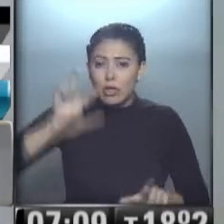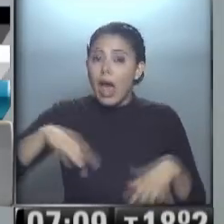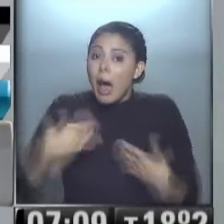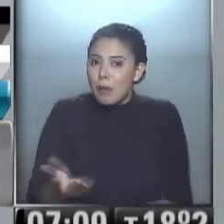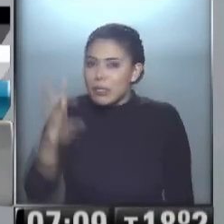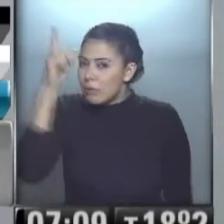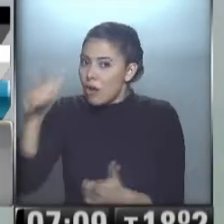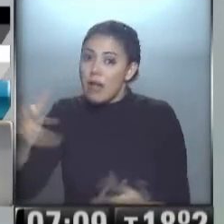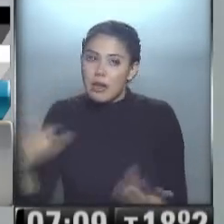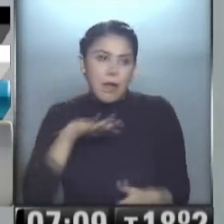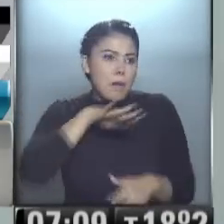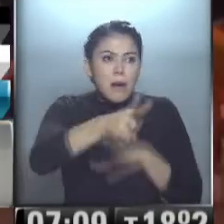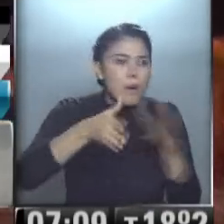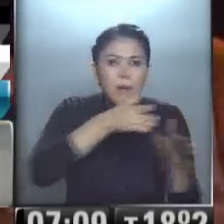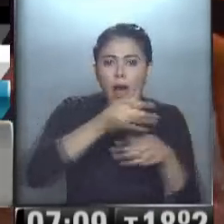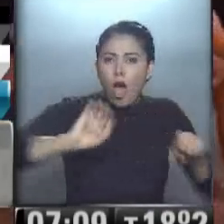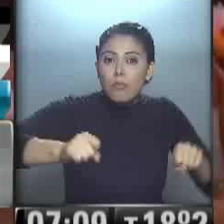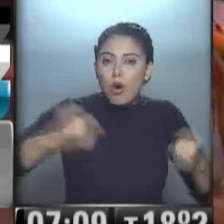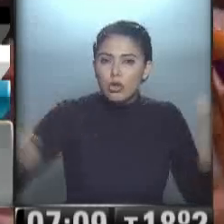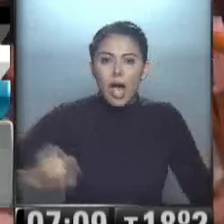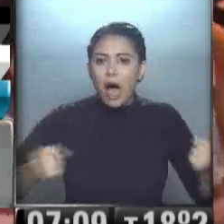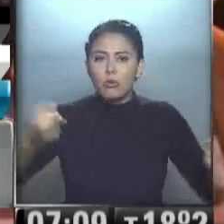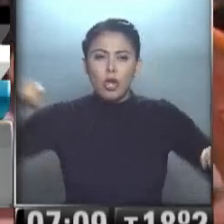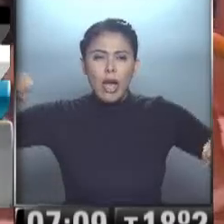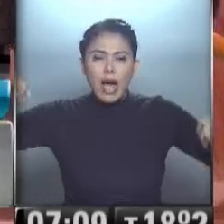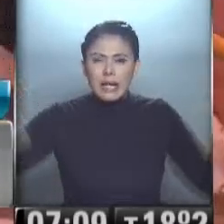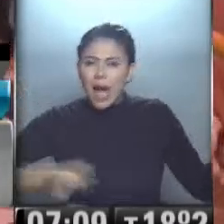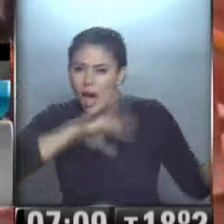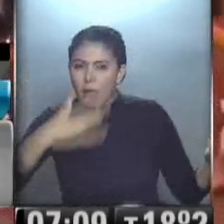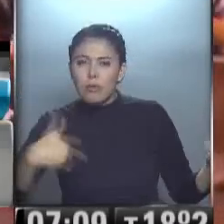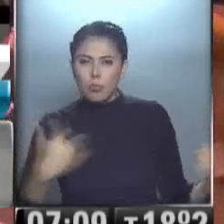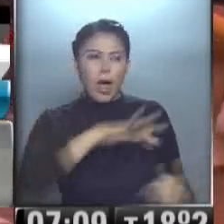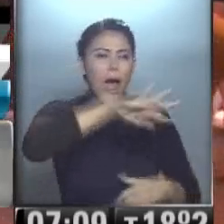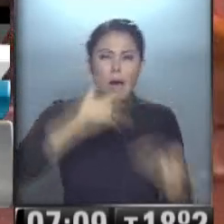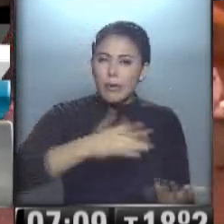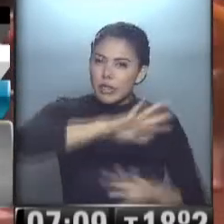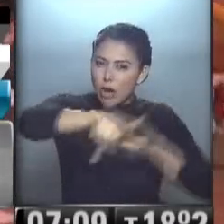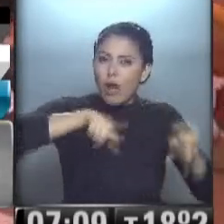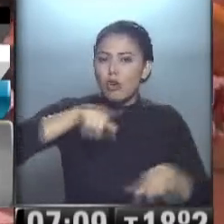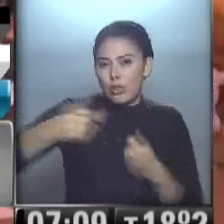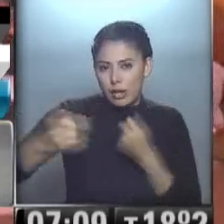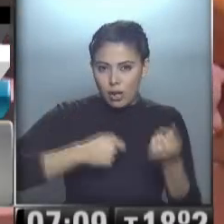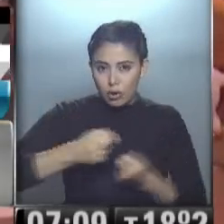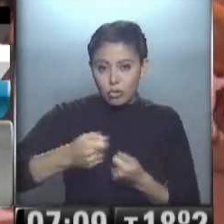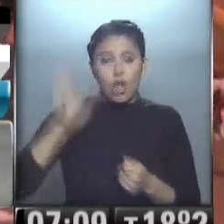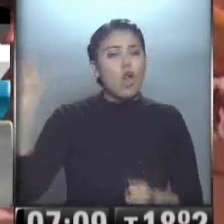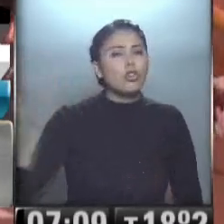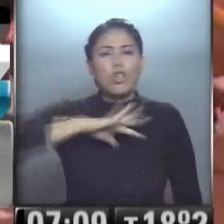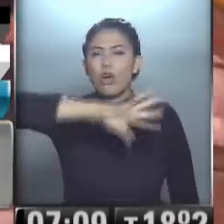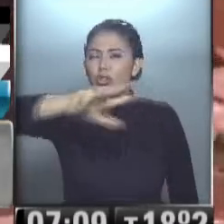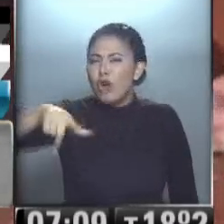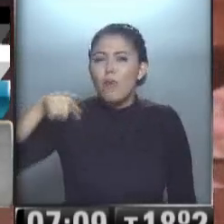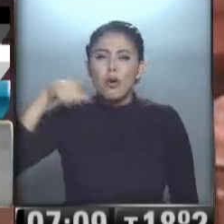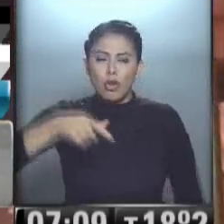seguridad para movilizarse en motos autos y camionetas para cometer todo tipo de delitos contra comercios los saqueos y robos a